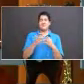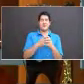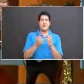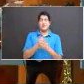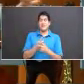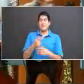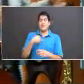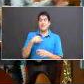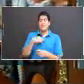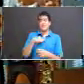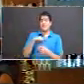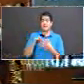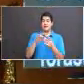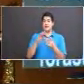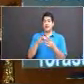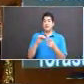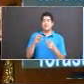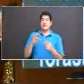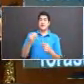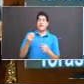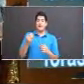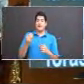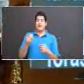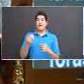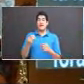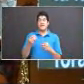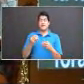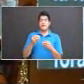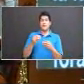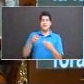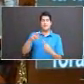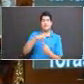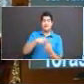que alrededor de Betlehem existen potestades